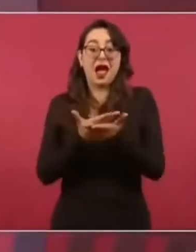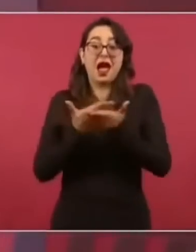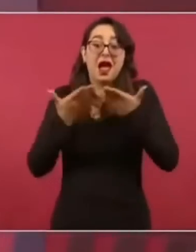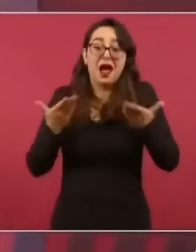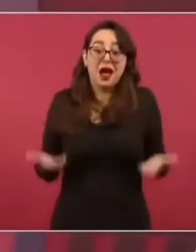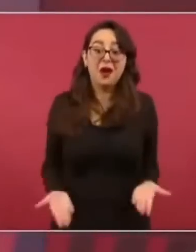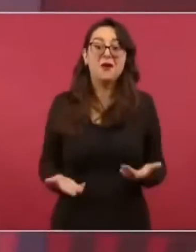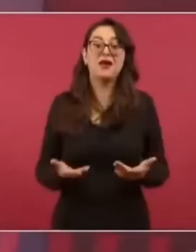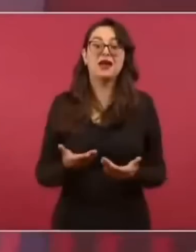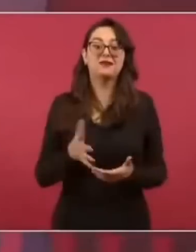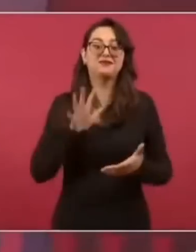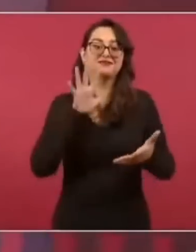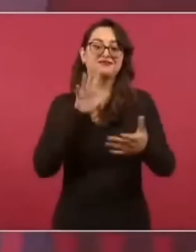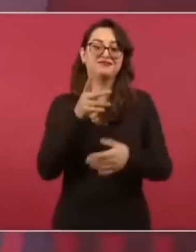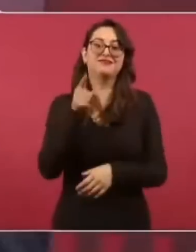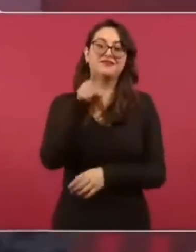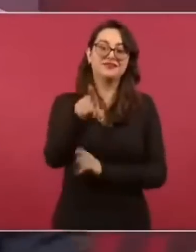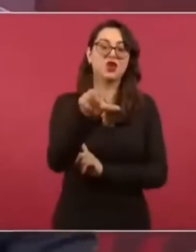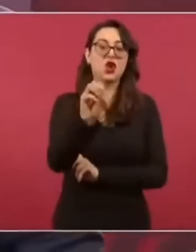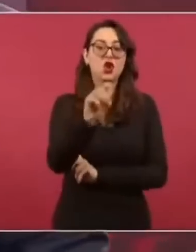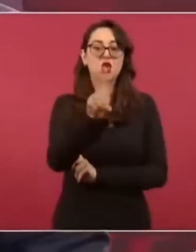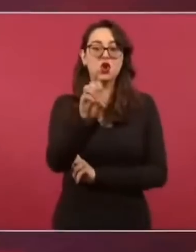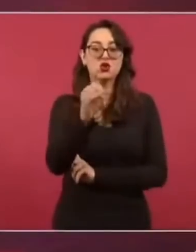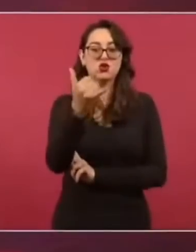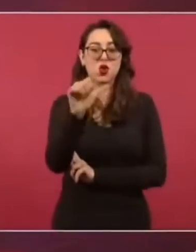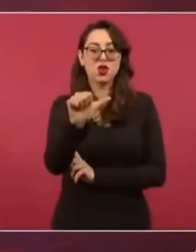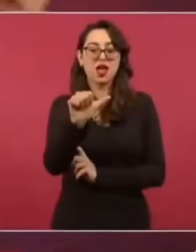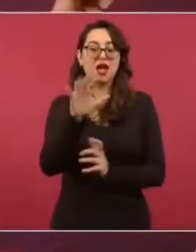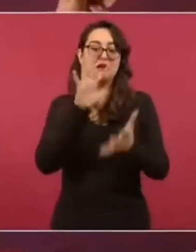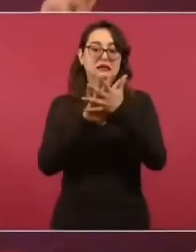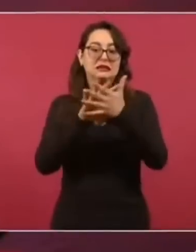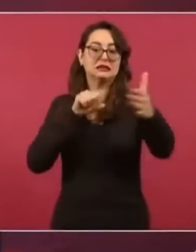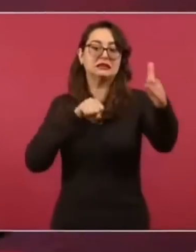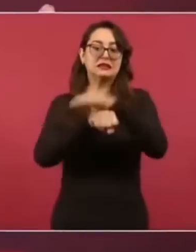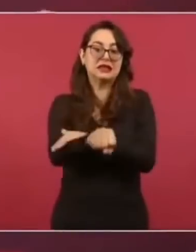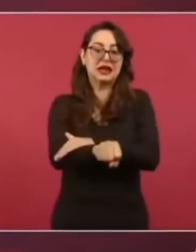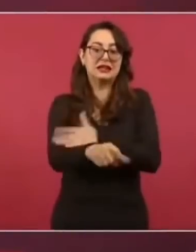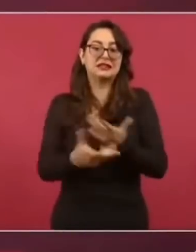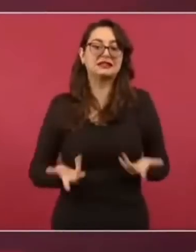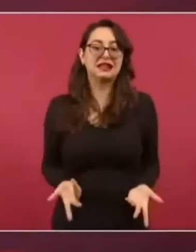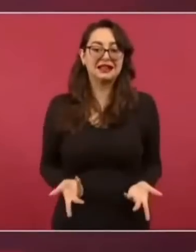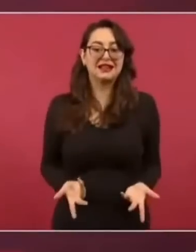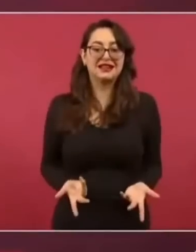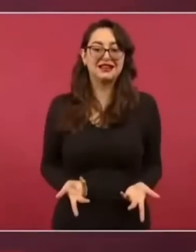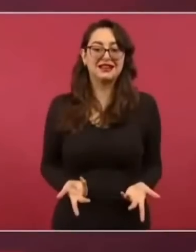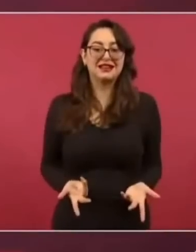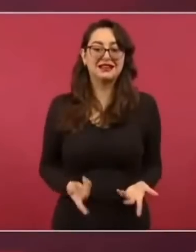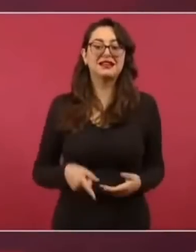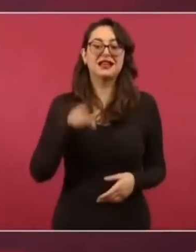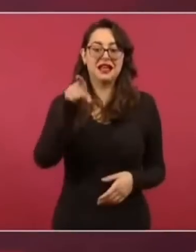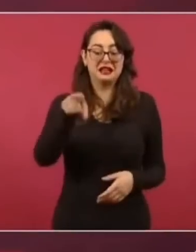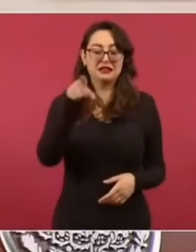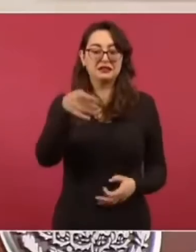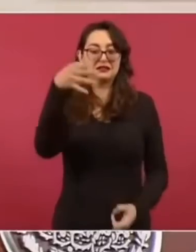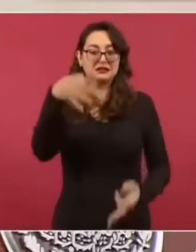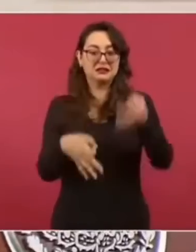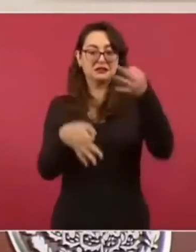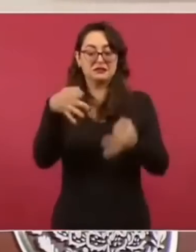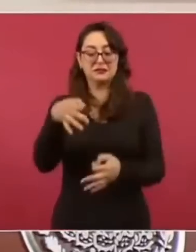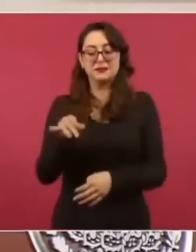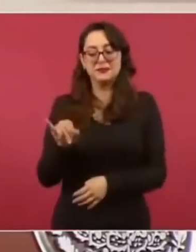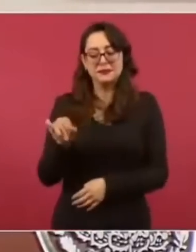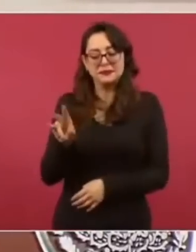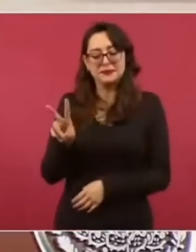y ya declaró de que sí recibió dinero para la campaña